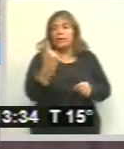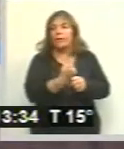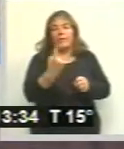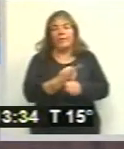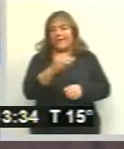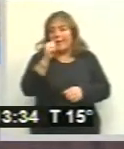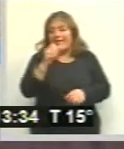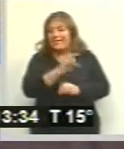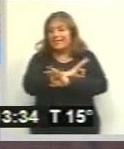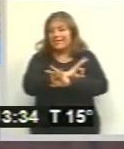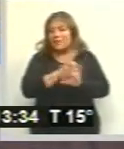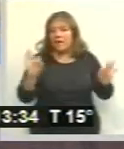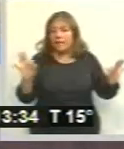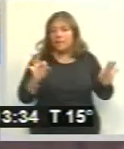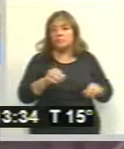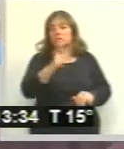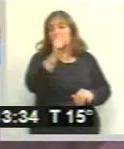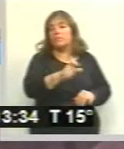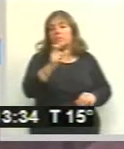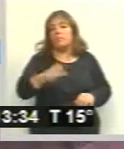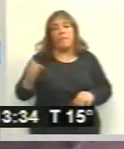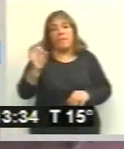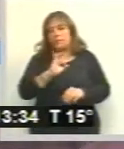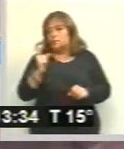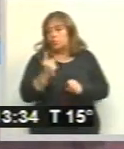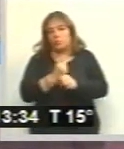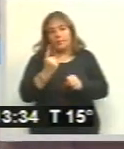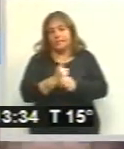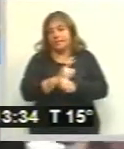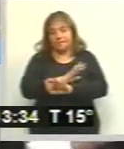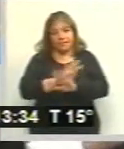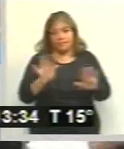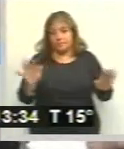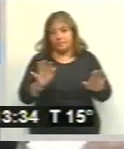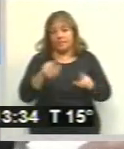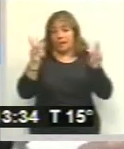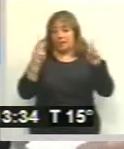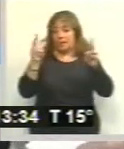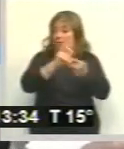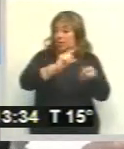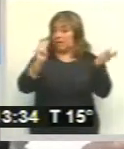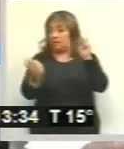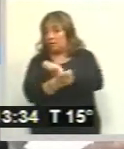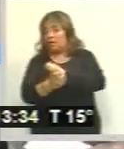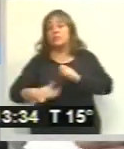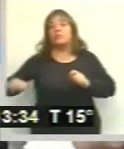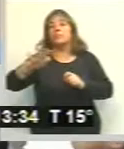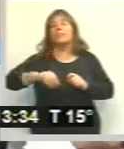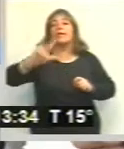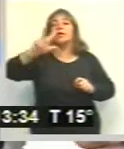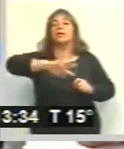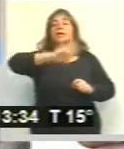pueden transportar personas o conducir en estado de ebriedad. Bueno, cambiando de tema, en barrio Tres